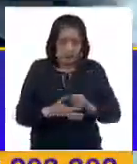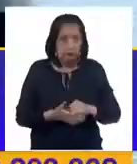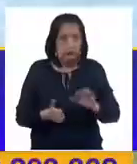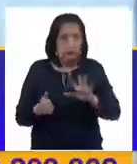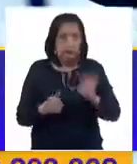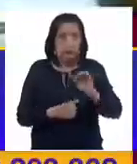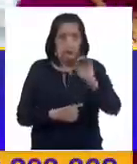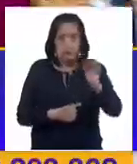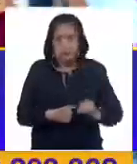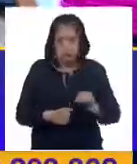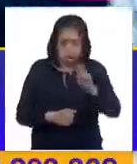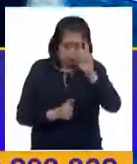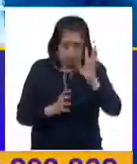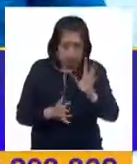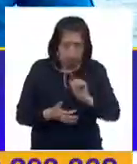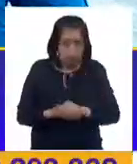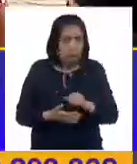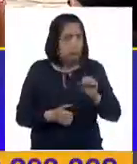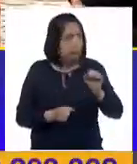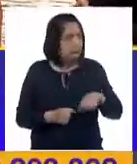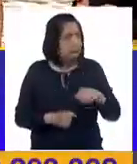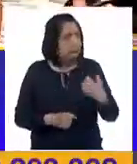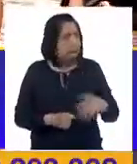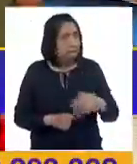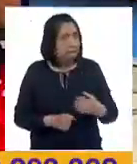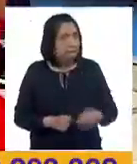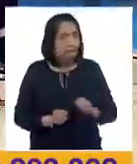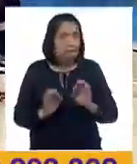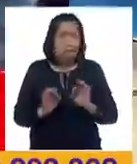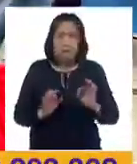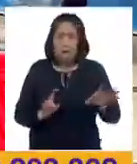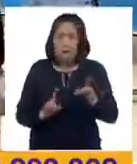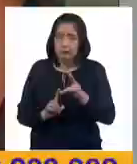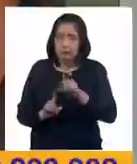el 60% de peruanos están expuestos a contraer el virus.